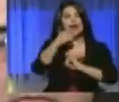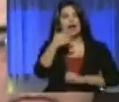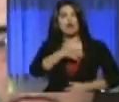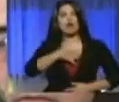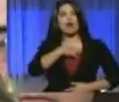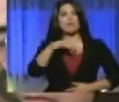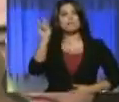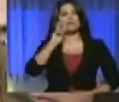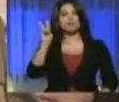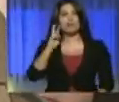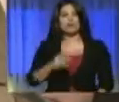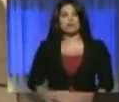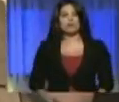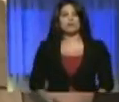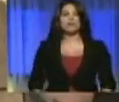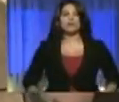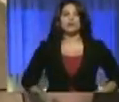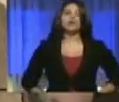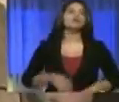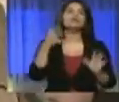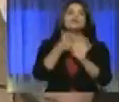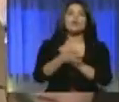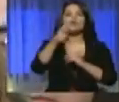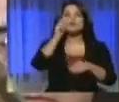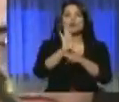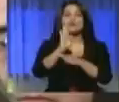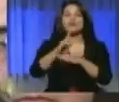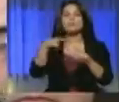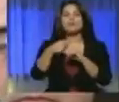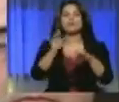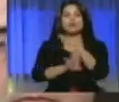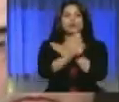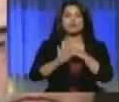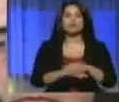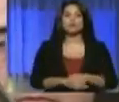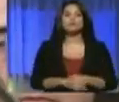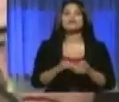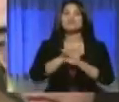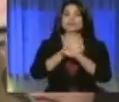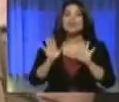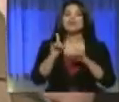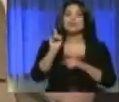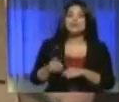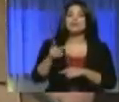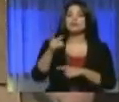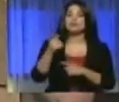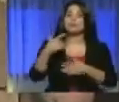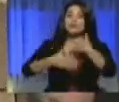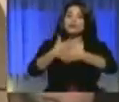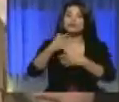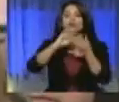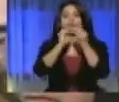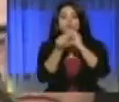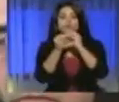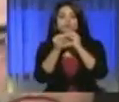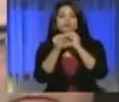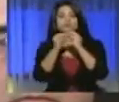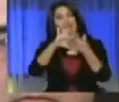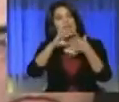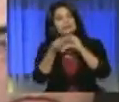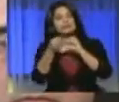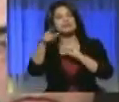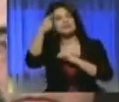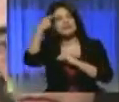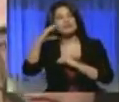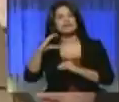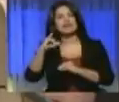venezolana acerca de la seguridad y la protección. También estamos haciendo el proceso de reestructuración del CICPC, aplicar otra